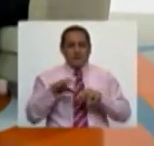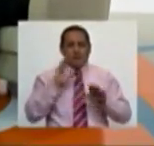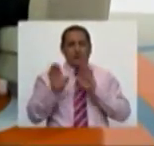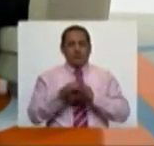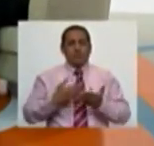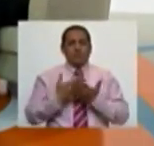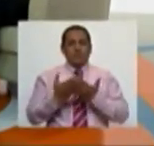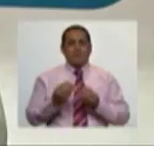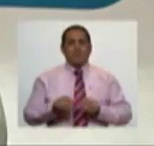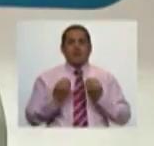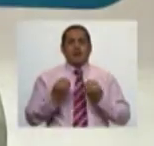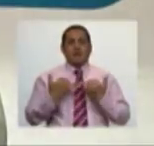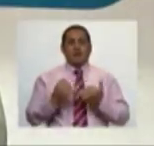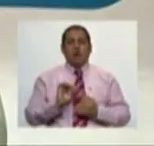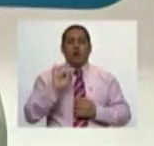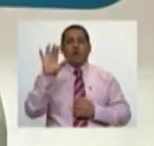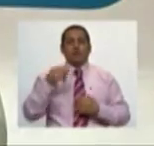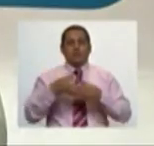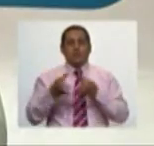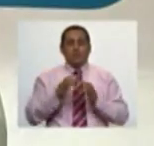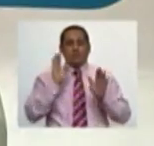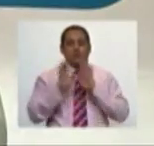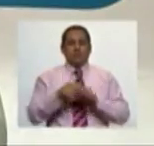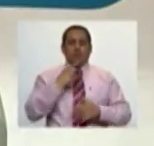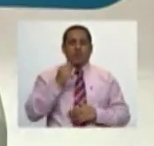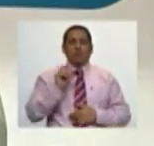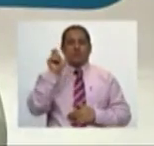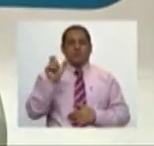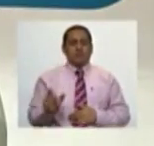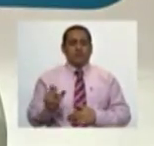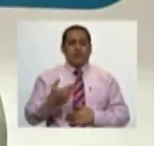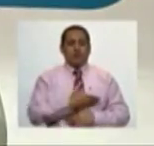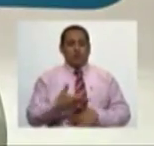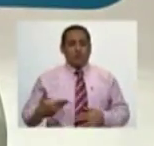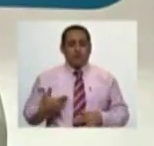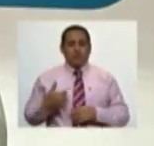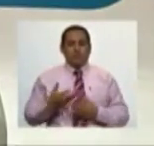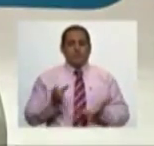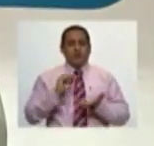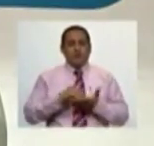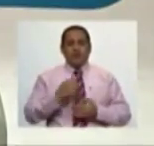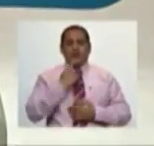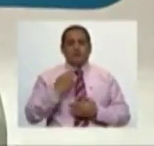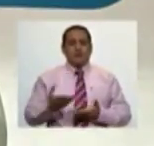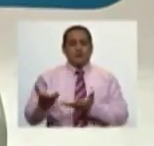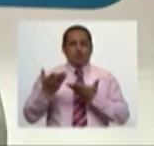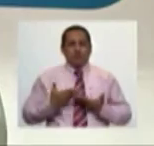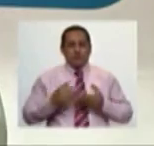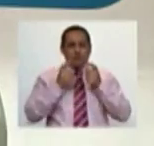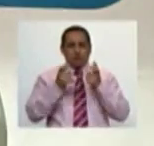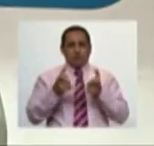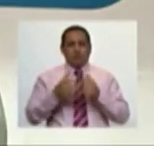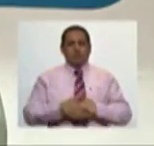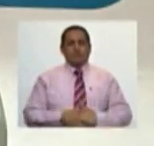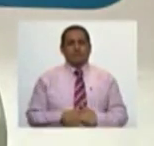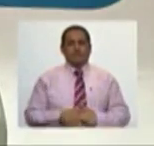Estado básicamente para que otra entidad, en este caso un tercero, el Estado, insisto, sea el que nos provea